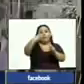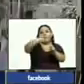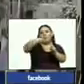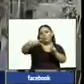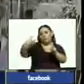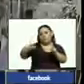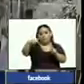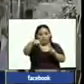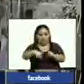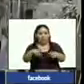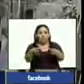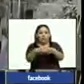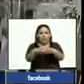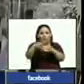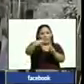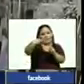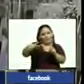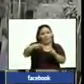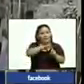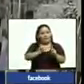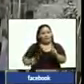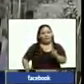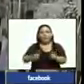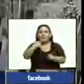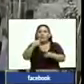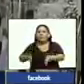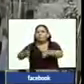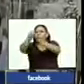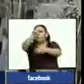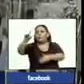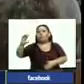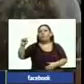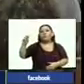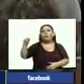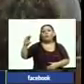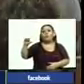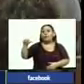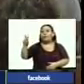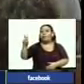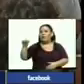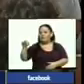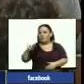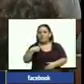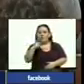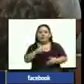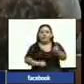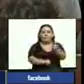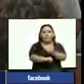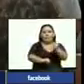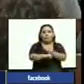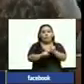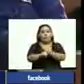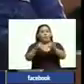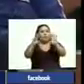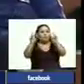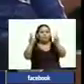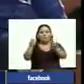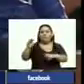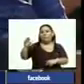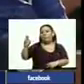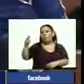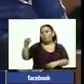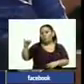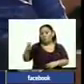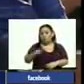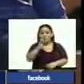Salvador. Este reporte es realizado por Concaviz Trans, cuenta con el apoyo de ACNUR y la Unión Europea. El informe destaca que